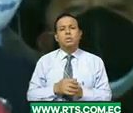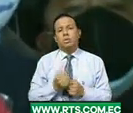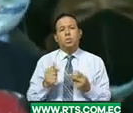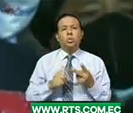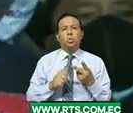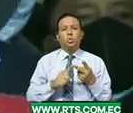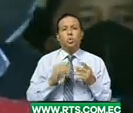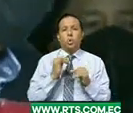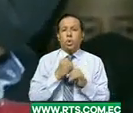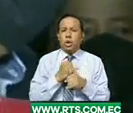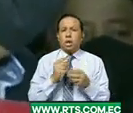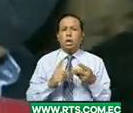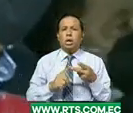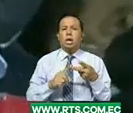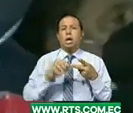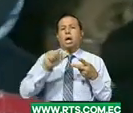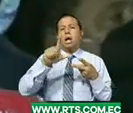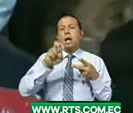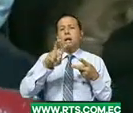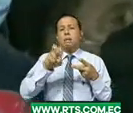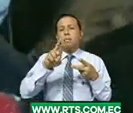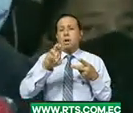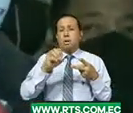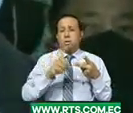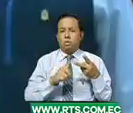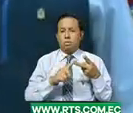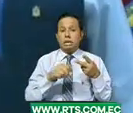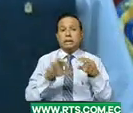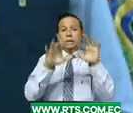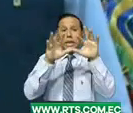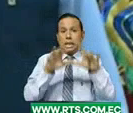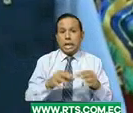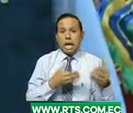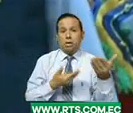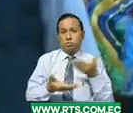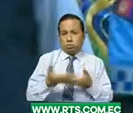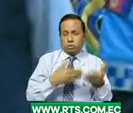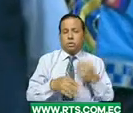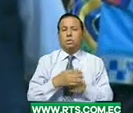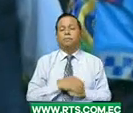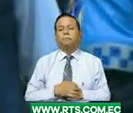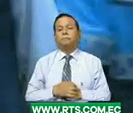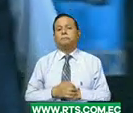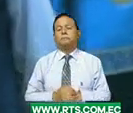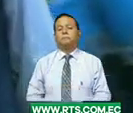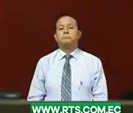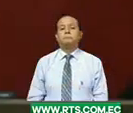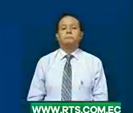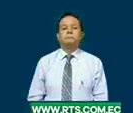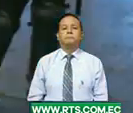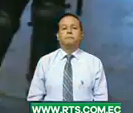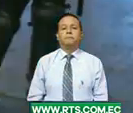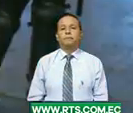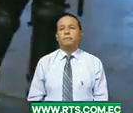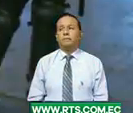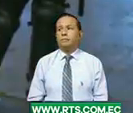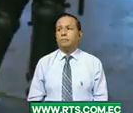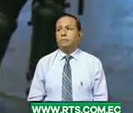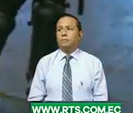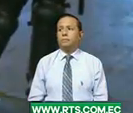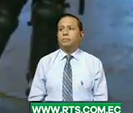Guzmán será el nuevo secretario de Movilidad. Informó Ismenia Solórzano.